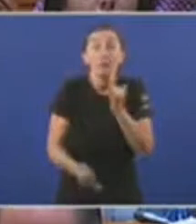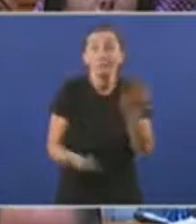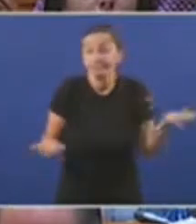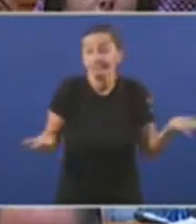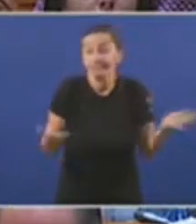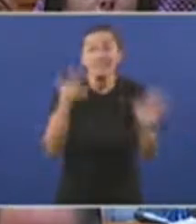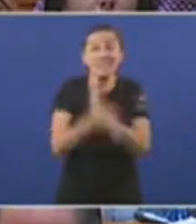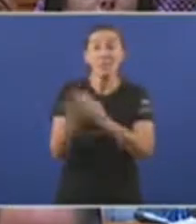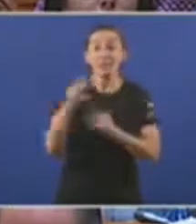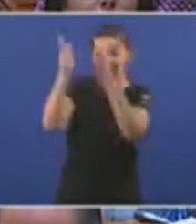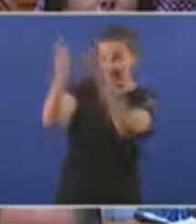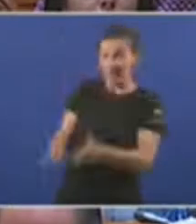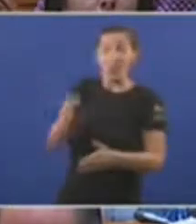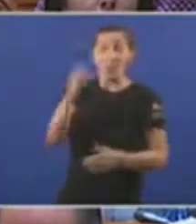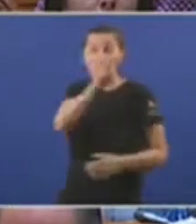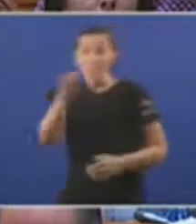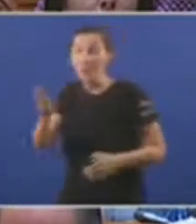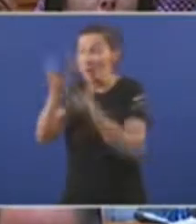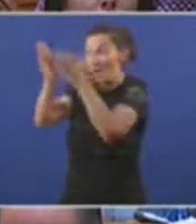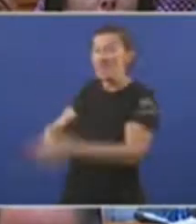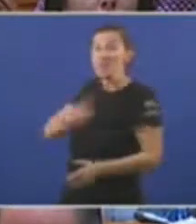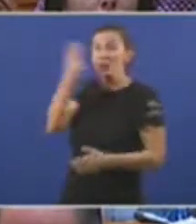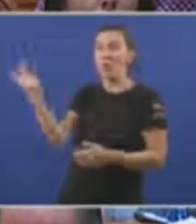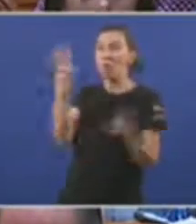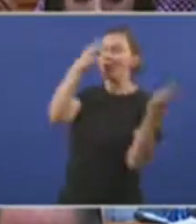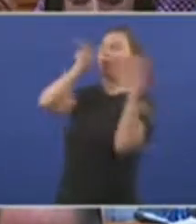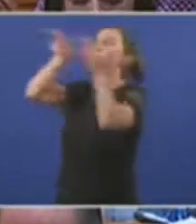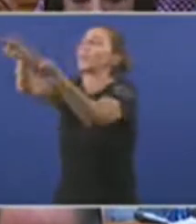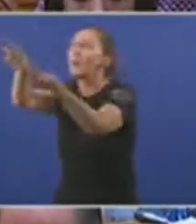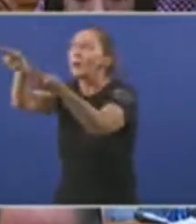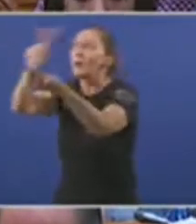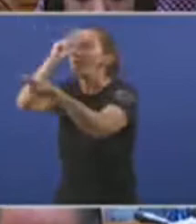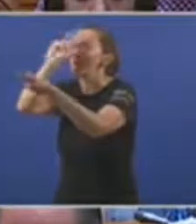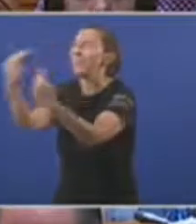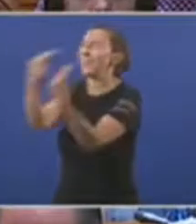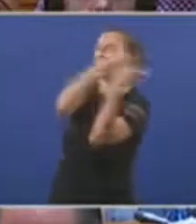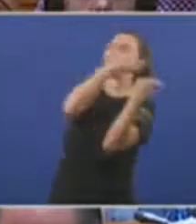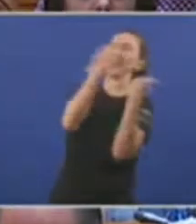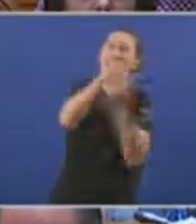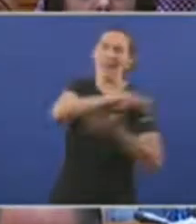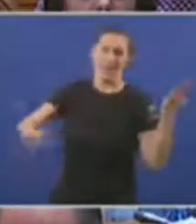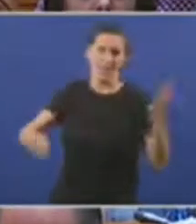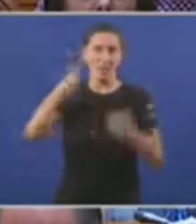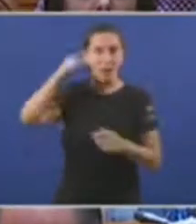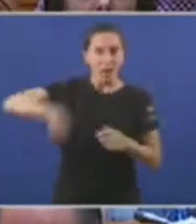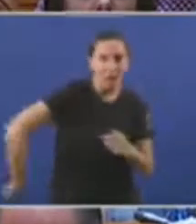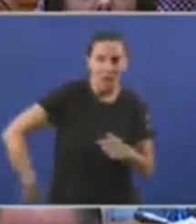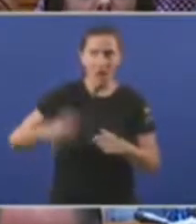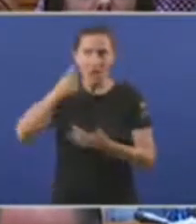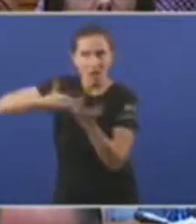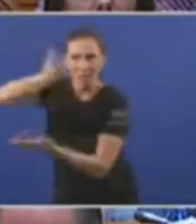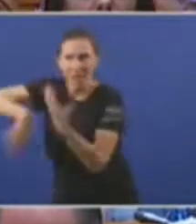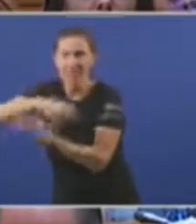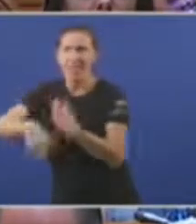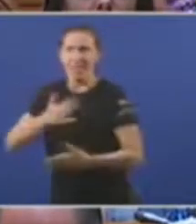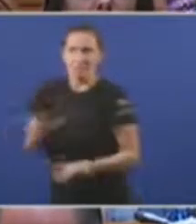Popular e un Partido Socialista que miran para Madrid e que están máis pendentes das portas xiratorias que do que cal é o futuro da xente